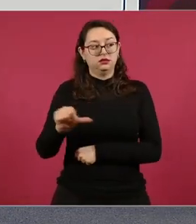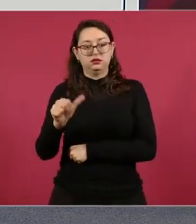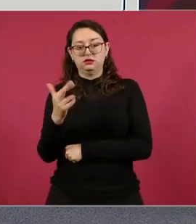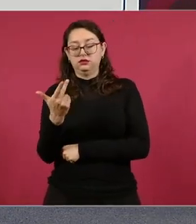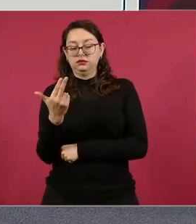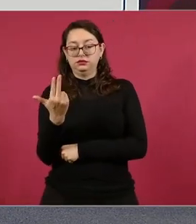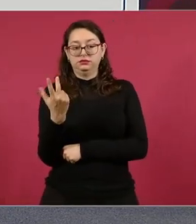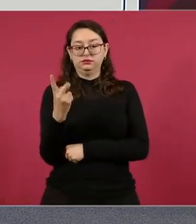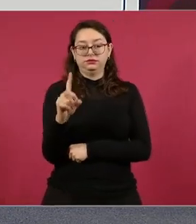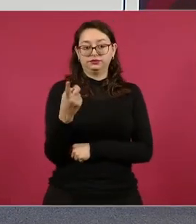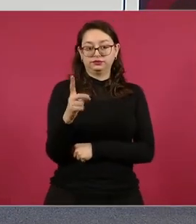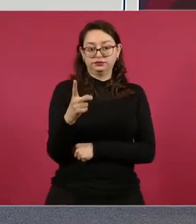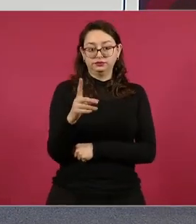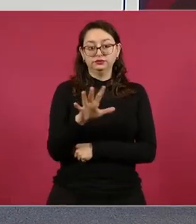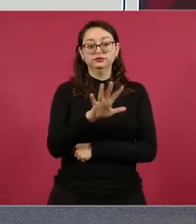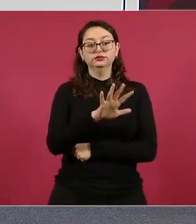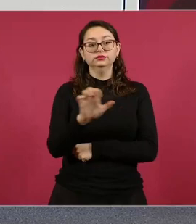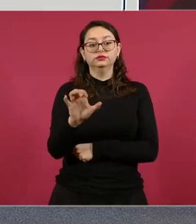diciembre,